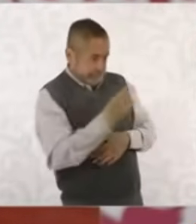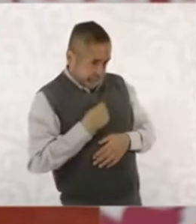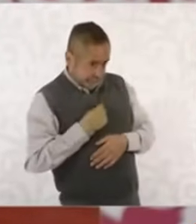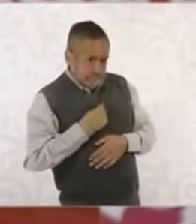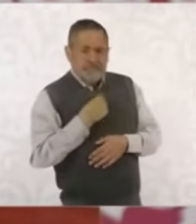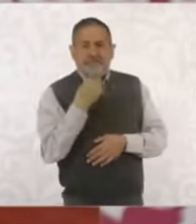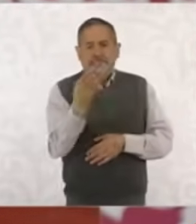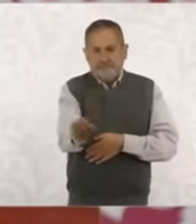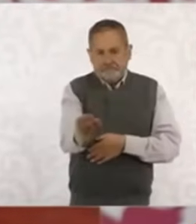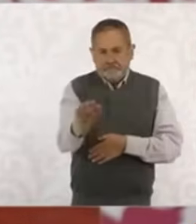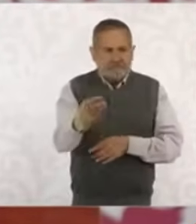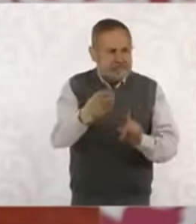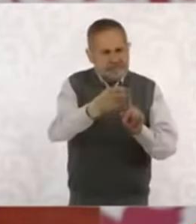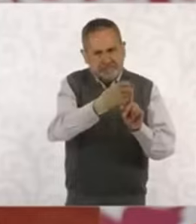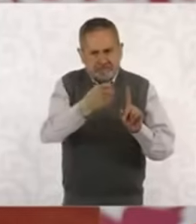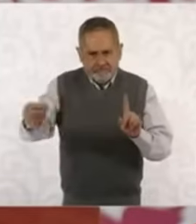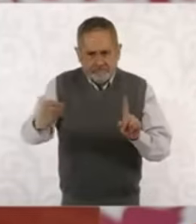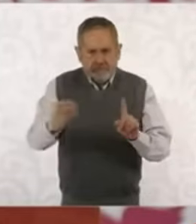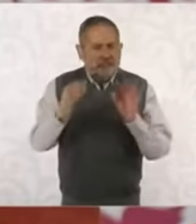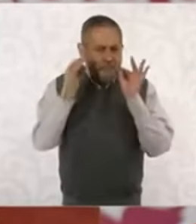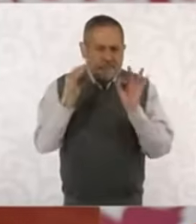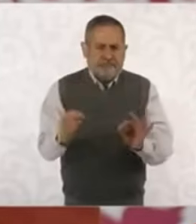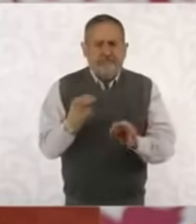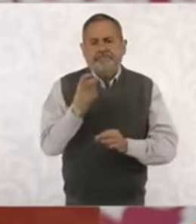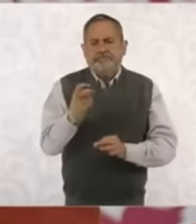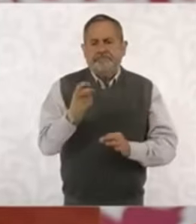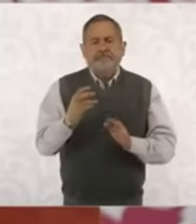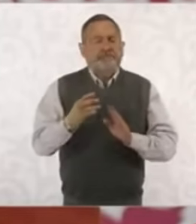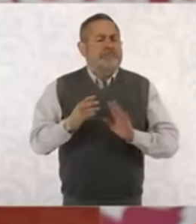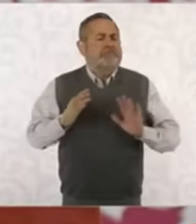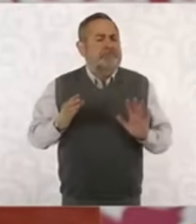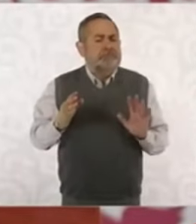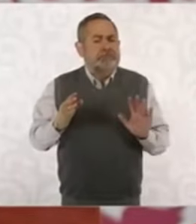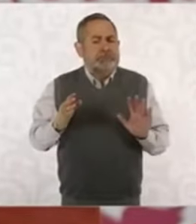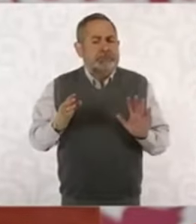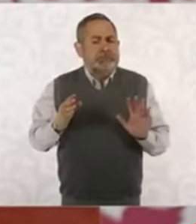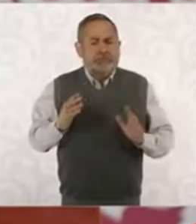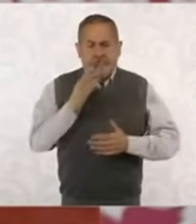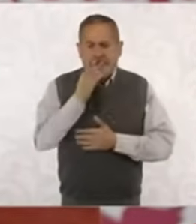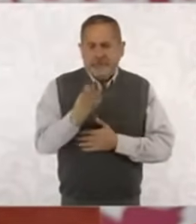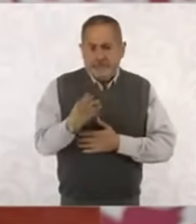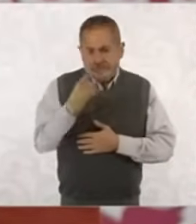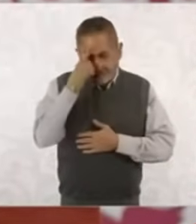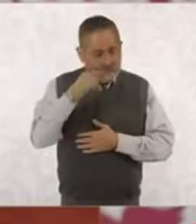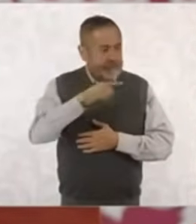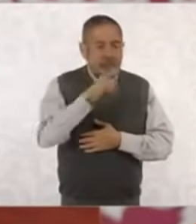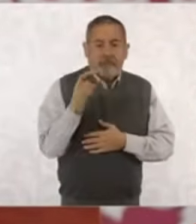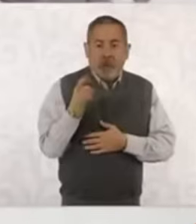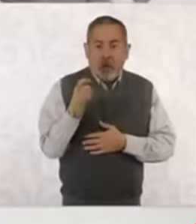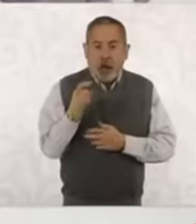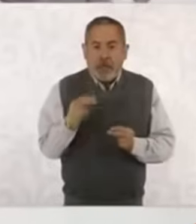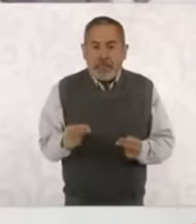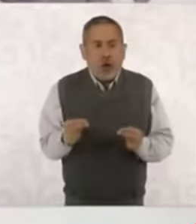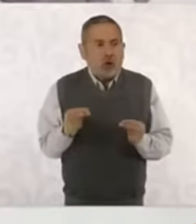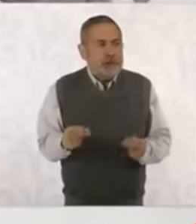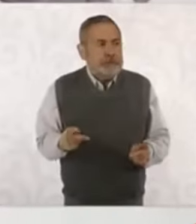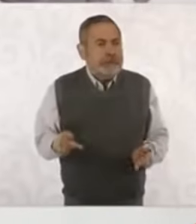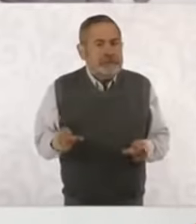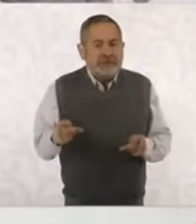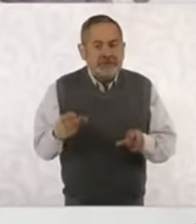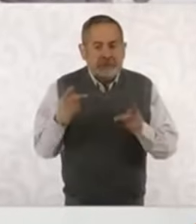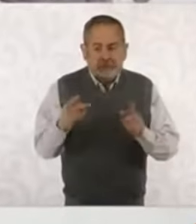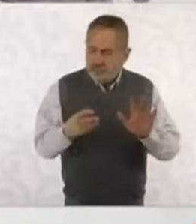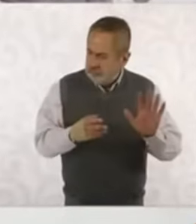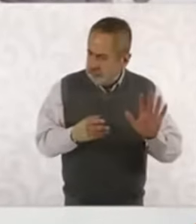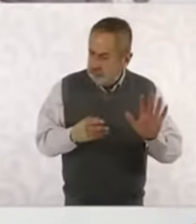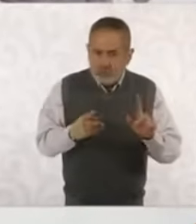Entonces es poner orden y dejar de ver al agua como una mercancía cuando es un